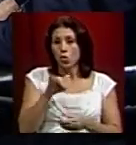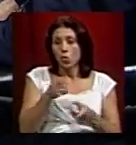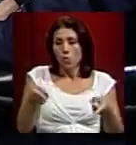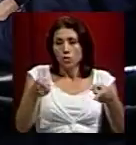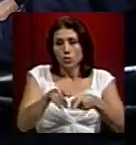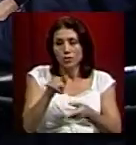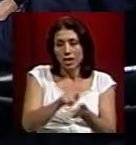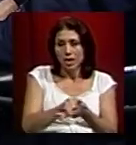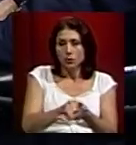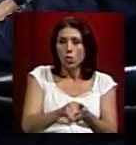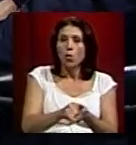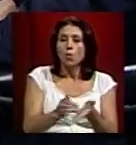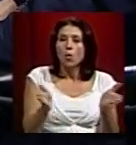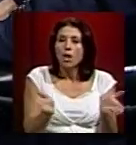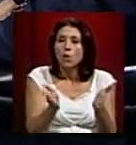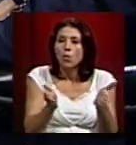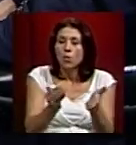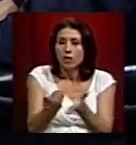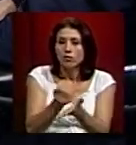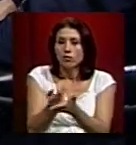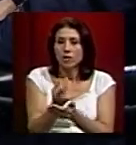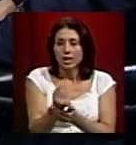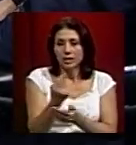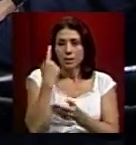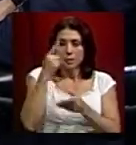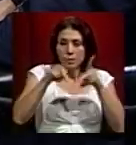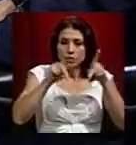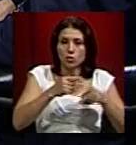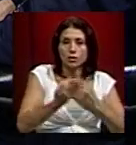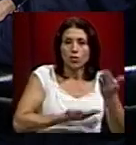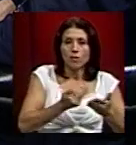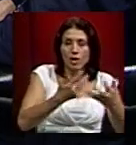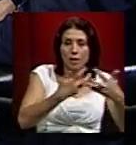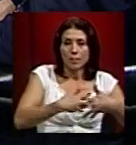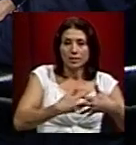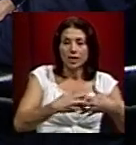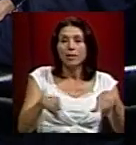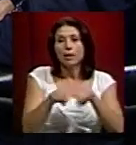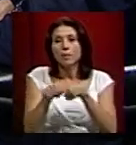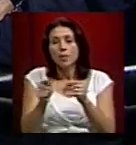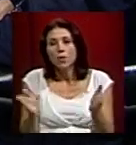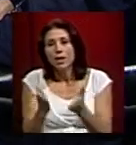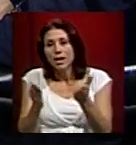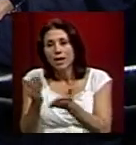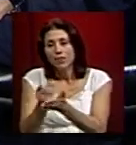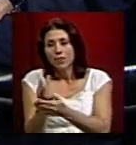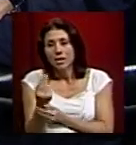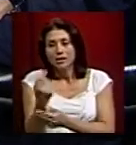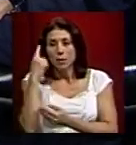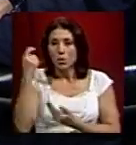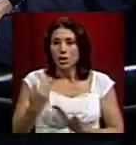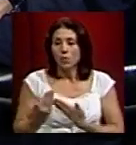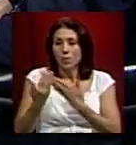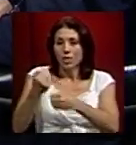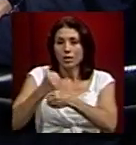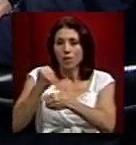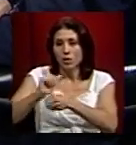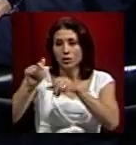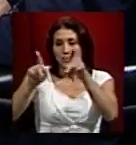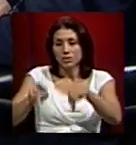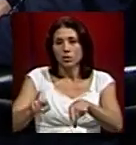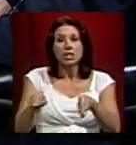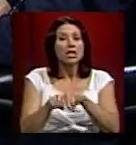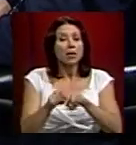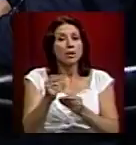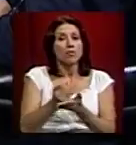eso riqueza a los accionistas de la empresa, riqueza porque voy a emplear gente, y riqueza porque a la larga tengo que competir en